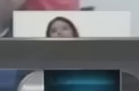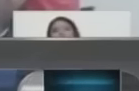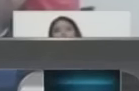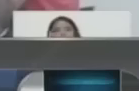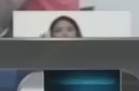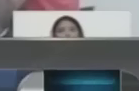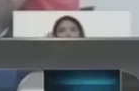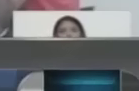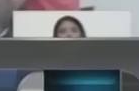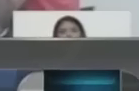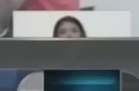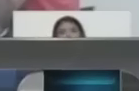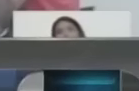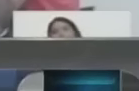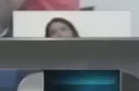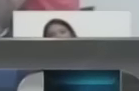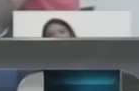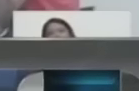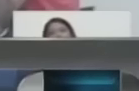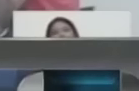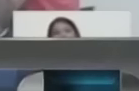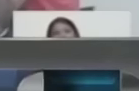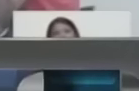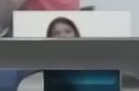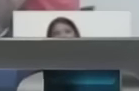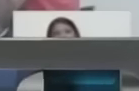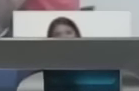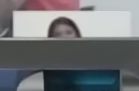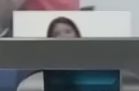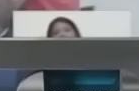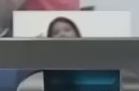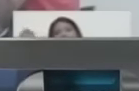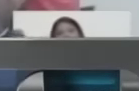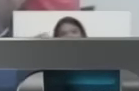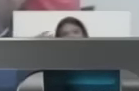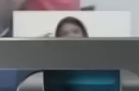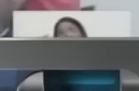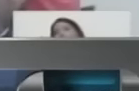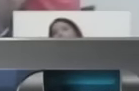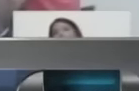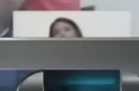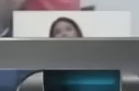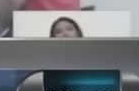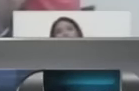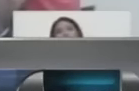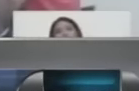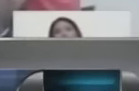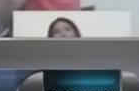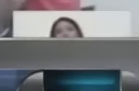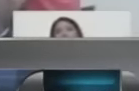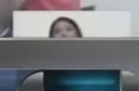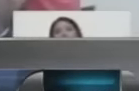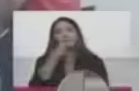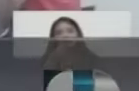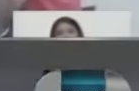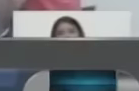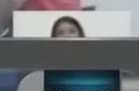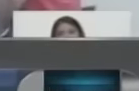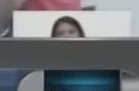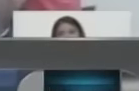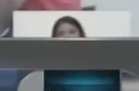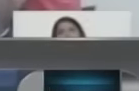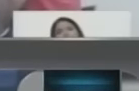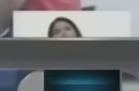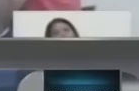Maracaibo, el gerente del abasto Bicentenario de Metrosol, el gerente de abasto Bicentenario de Costa Verde, el gerente de abasto Bicentenario de